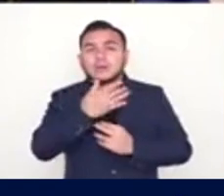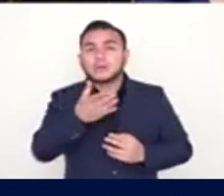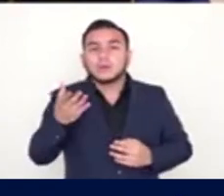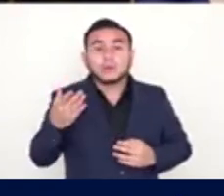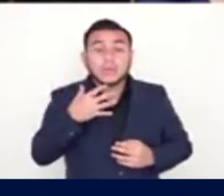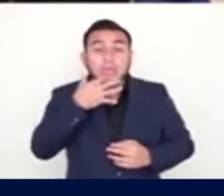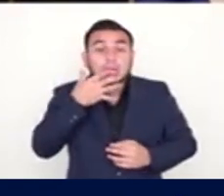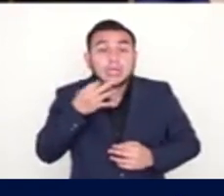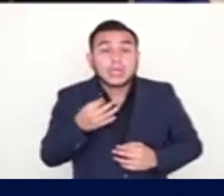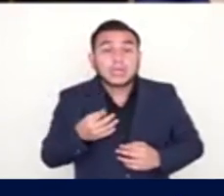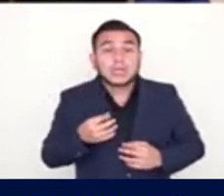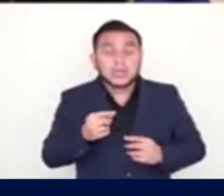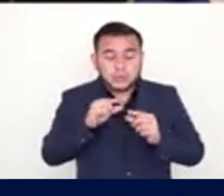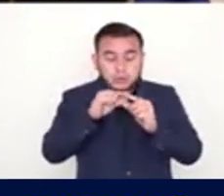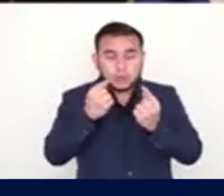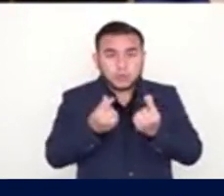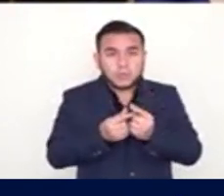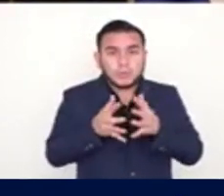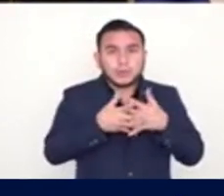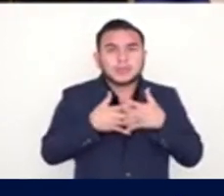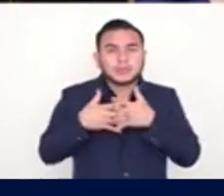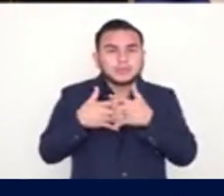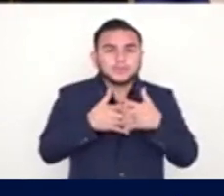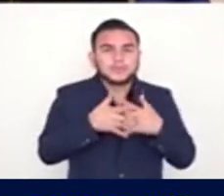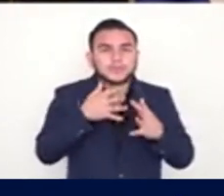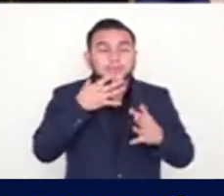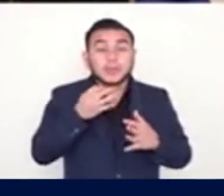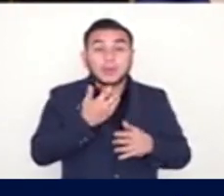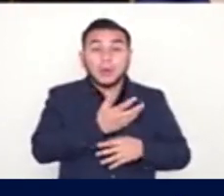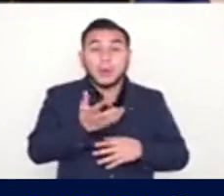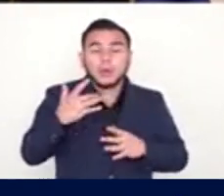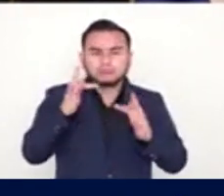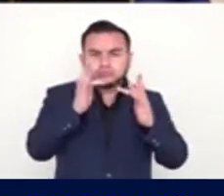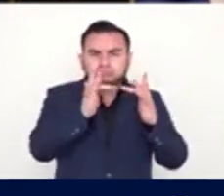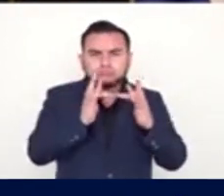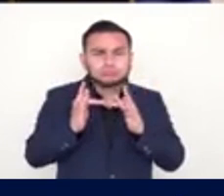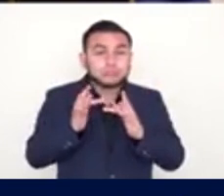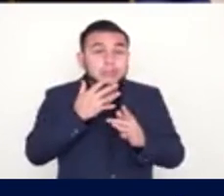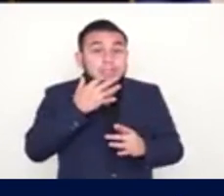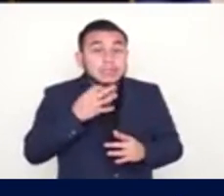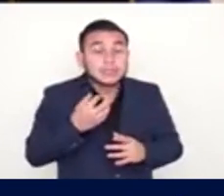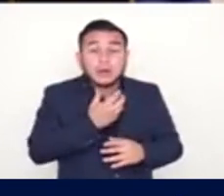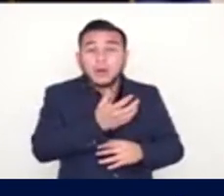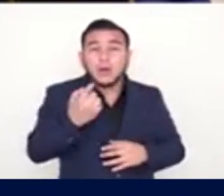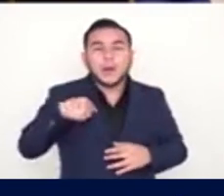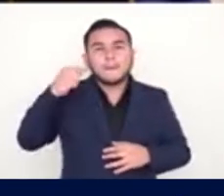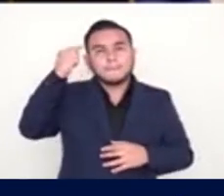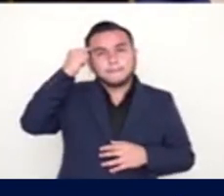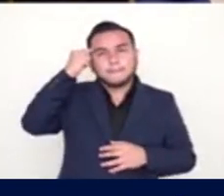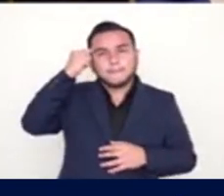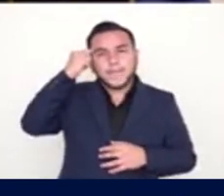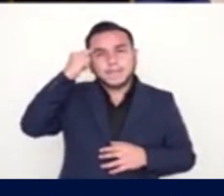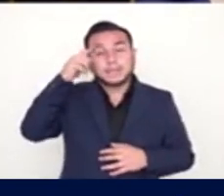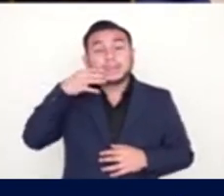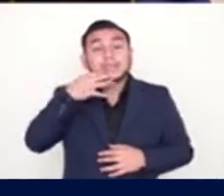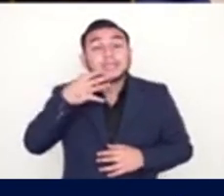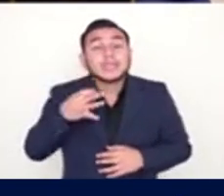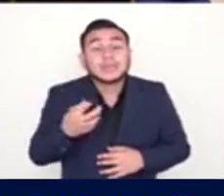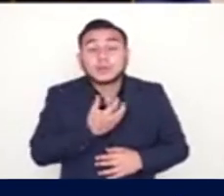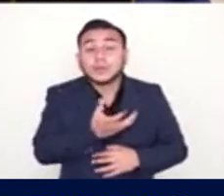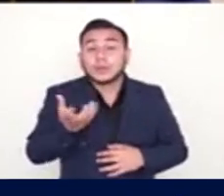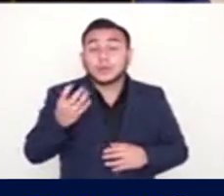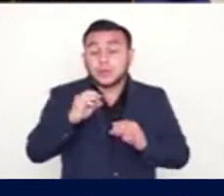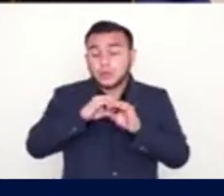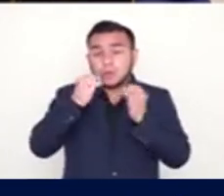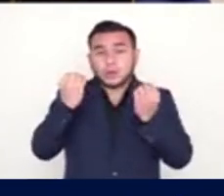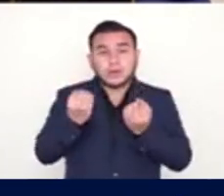de congresistas que tienen en Estados Unidos afines a ambos partidos, los contactos internacionales de ambos partidos, los tanques de pensamiento de ambos partidos y las